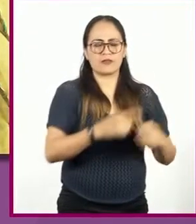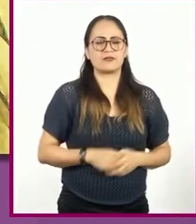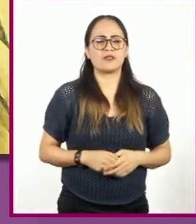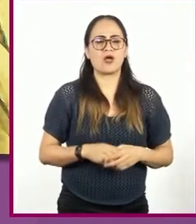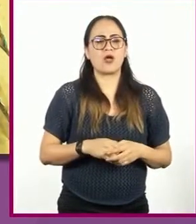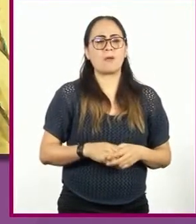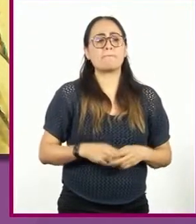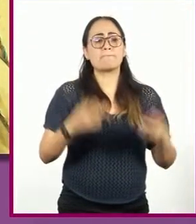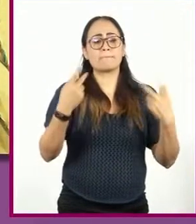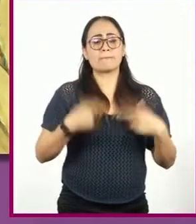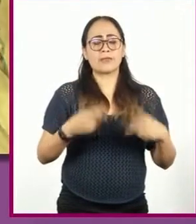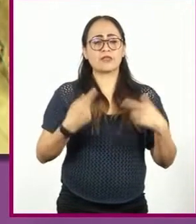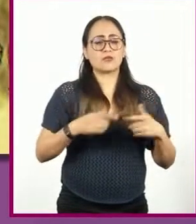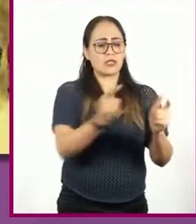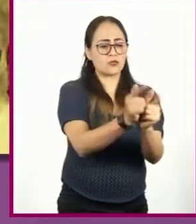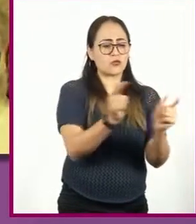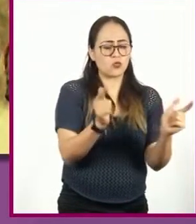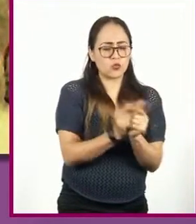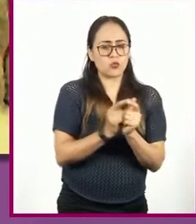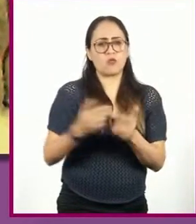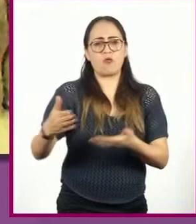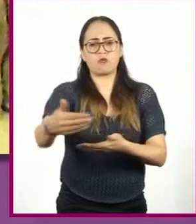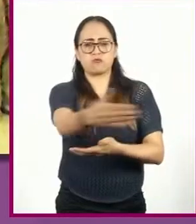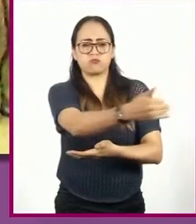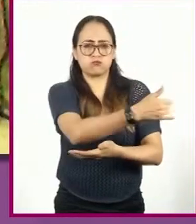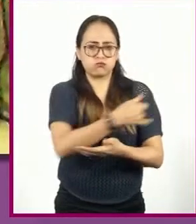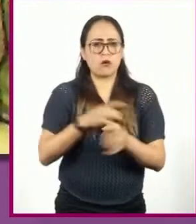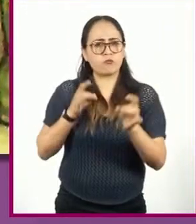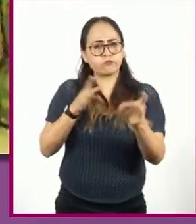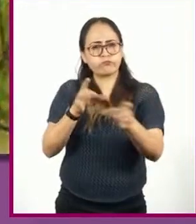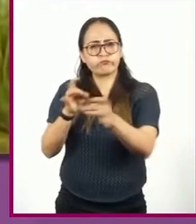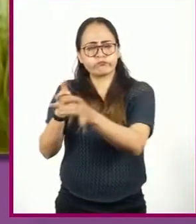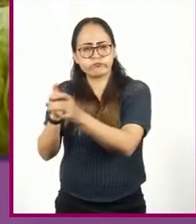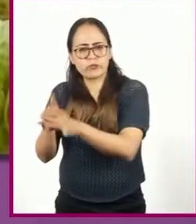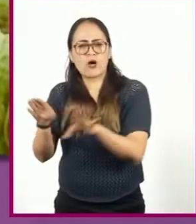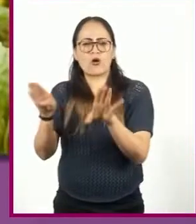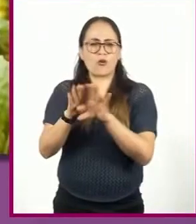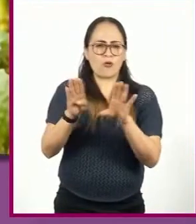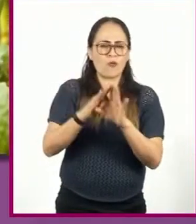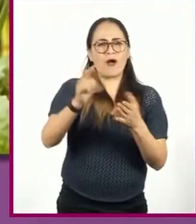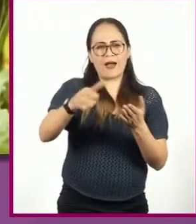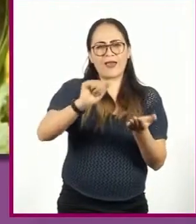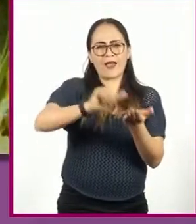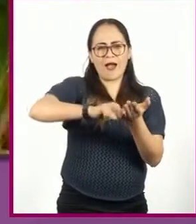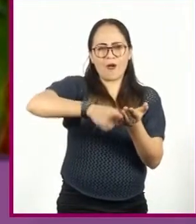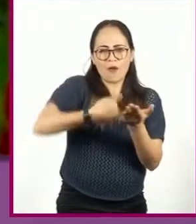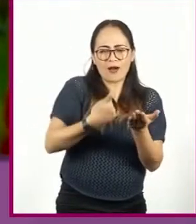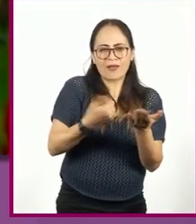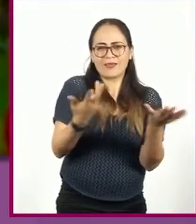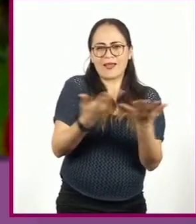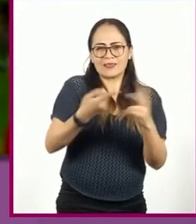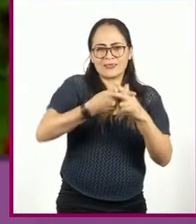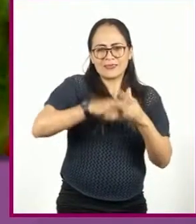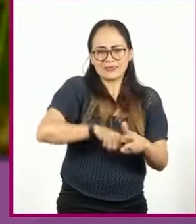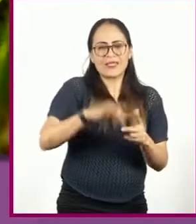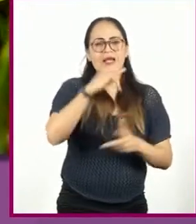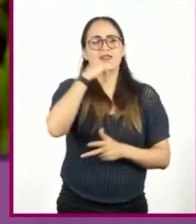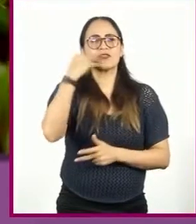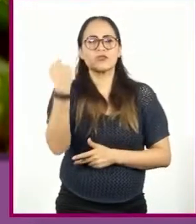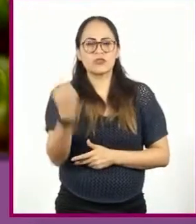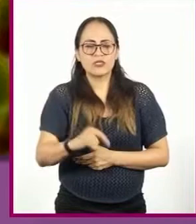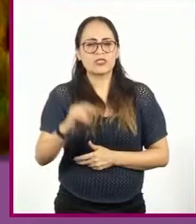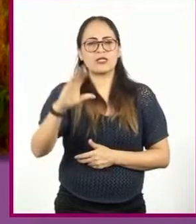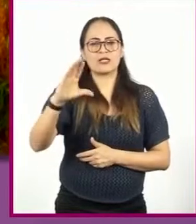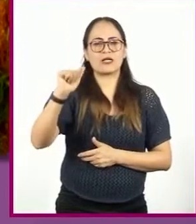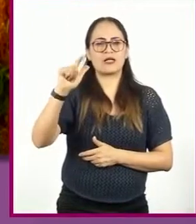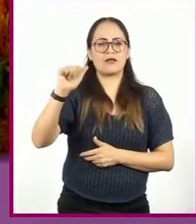de cazadores-recolectores iniciaron el desarrollo de cultivos de aguacate, chile,